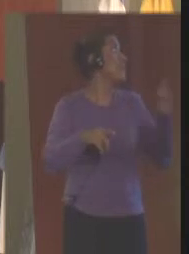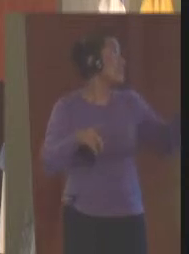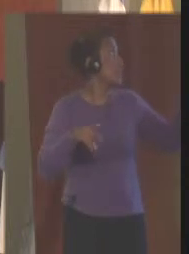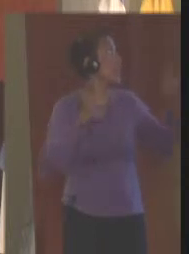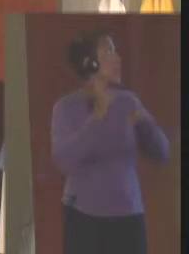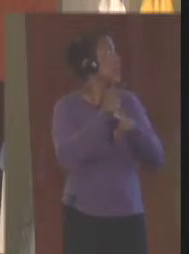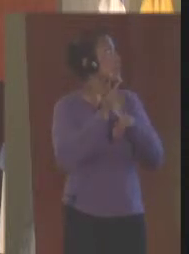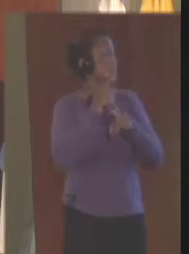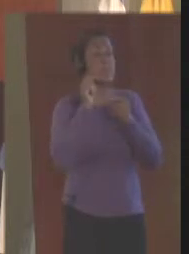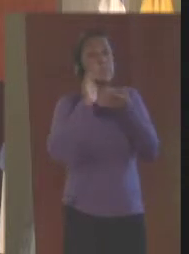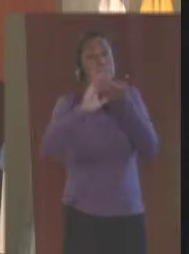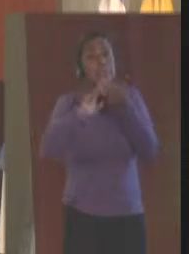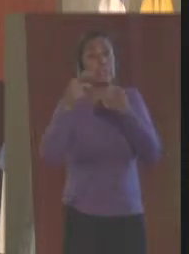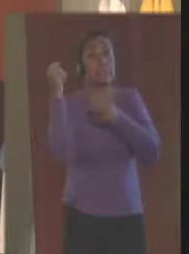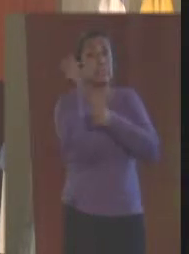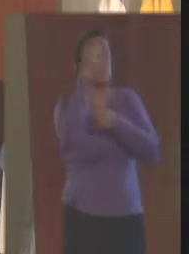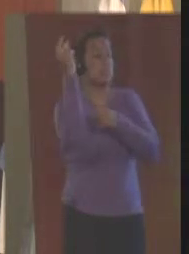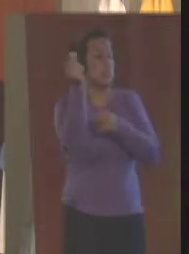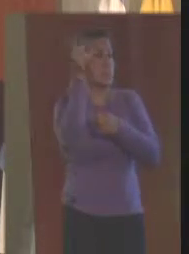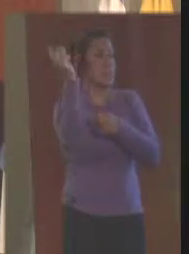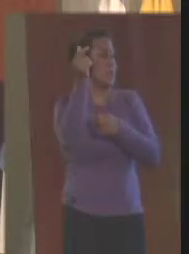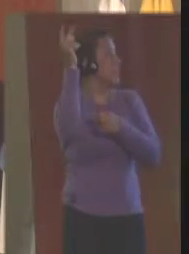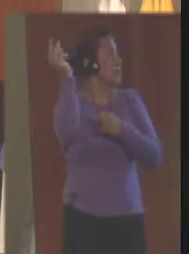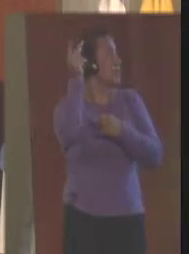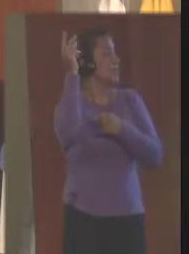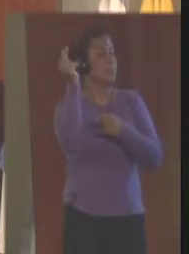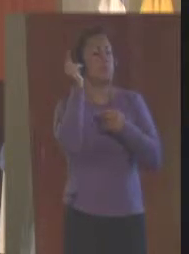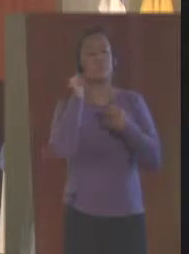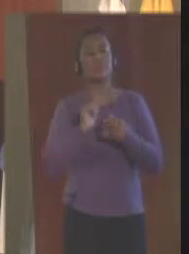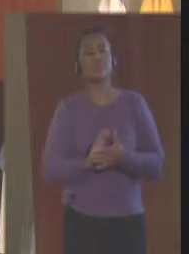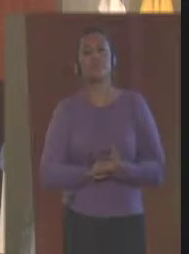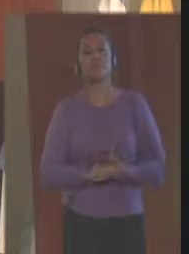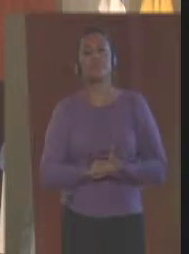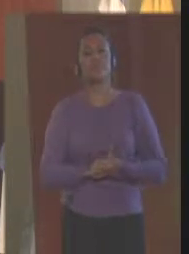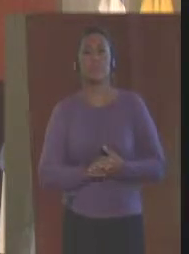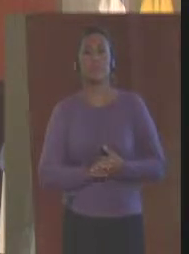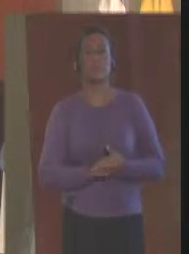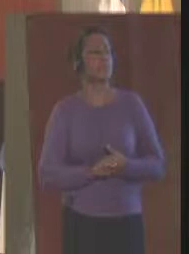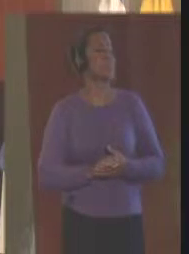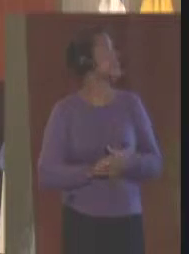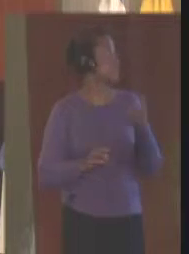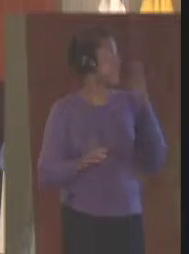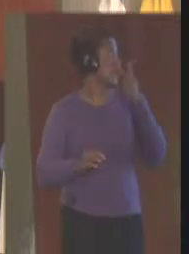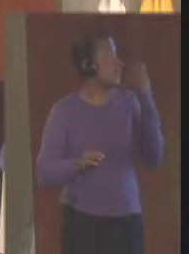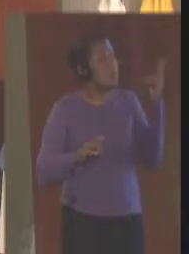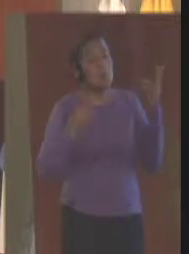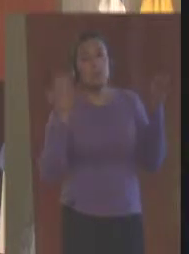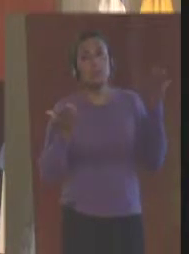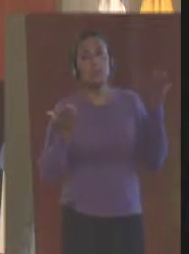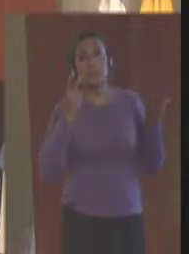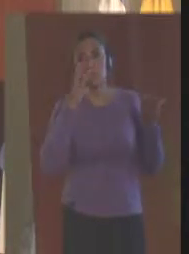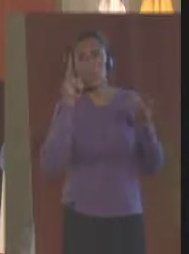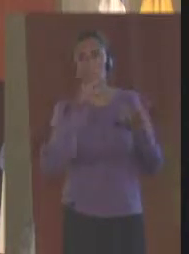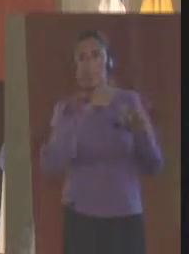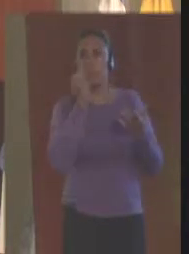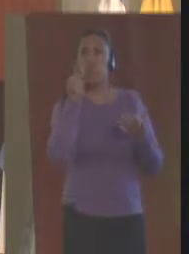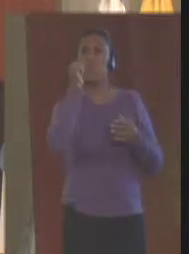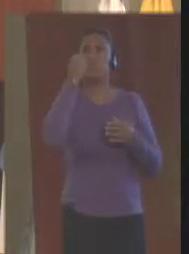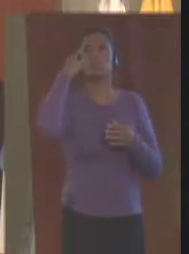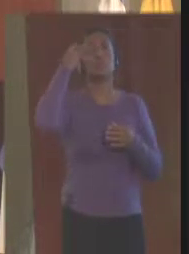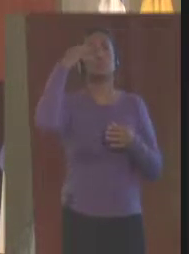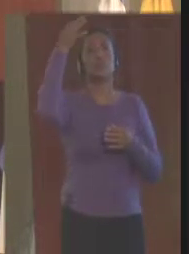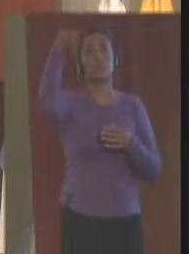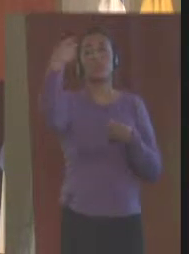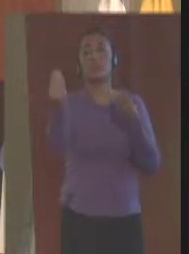amenazas. Permítanme pasar rápidamente estas diapositivas y tal vez observar desde la perspectiva de la gestión prospectiva,